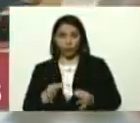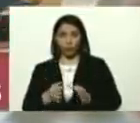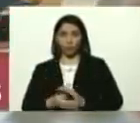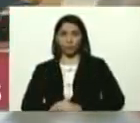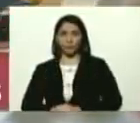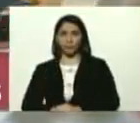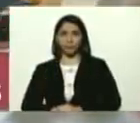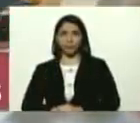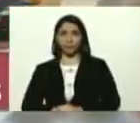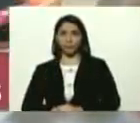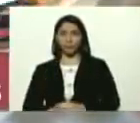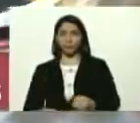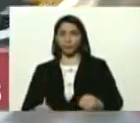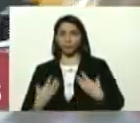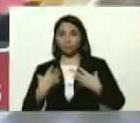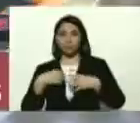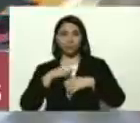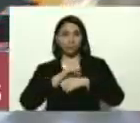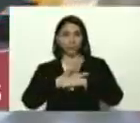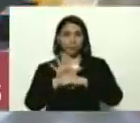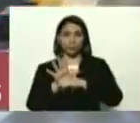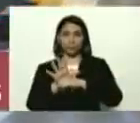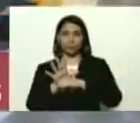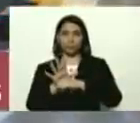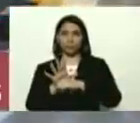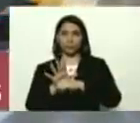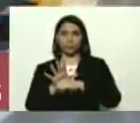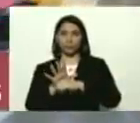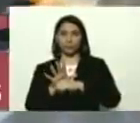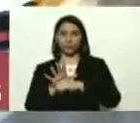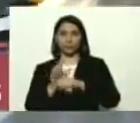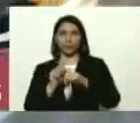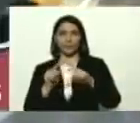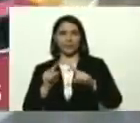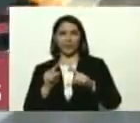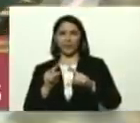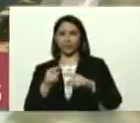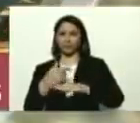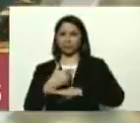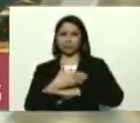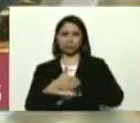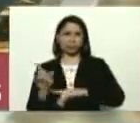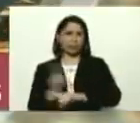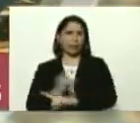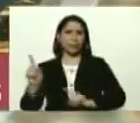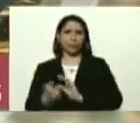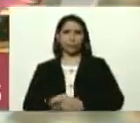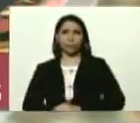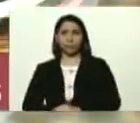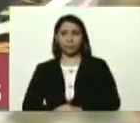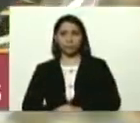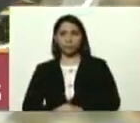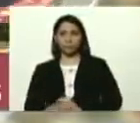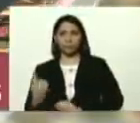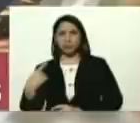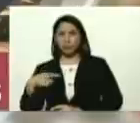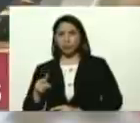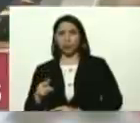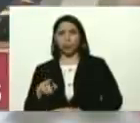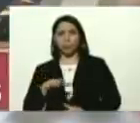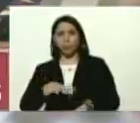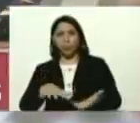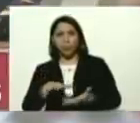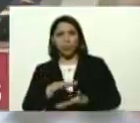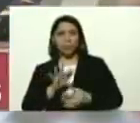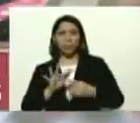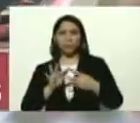un caso de COVID-19, pero ya la evolución era muy rápida y tuvo deterioro de la